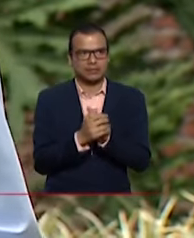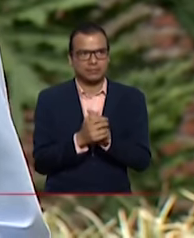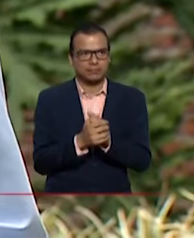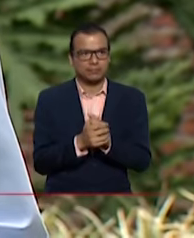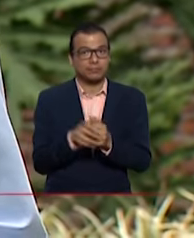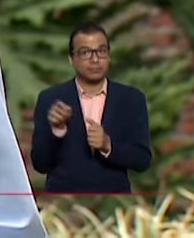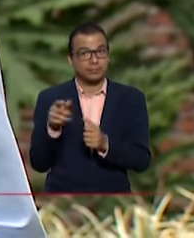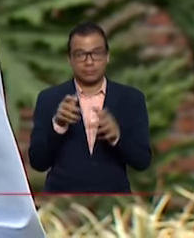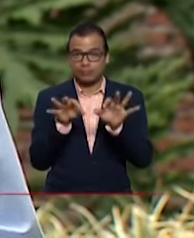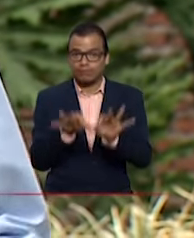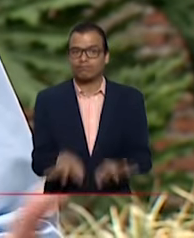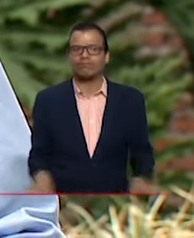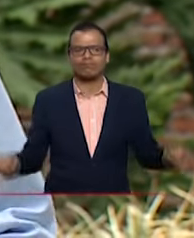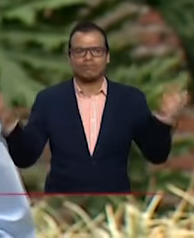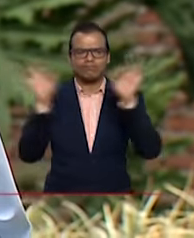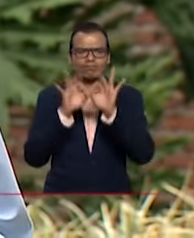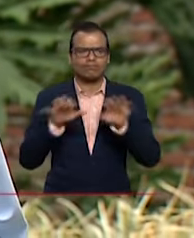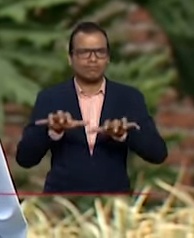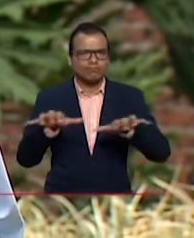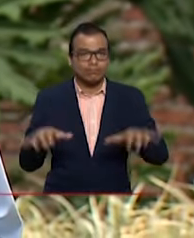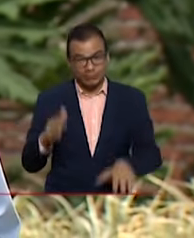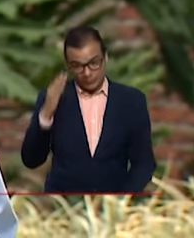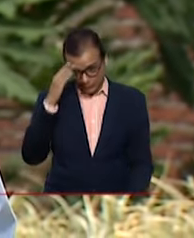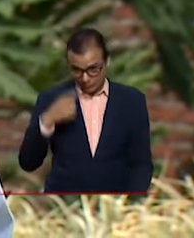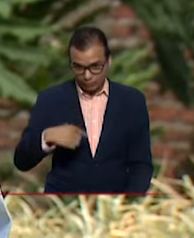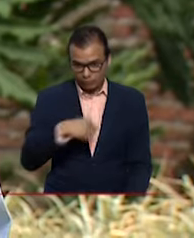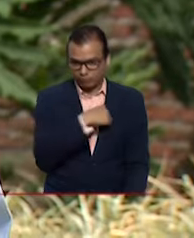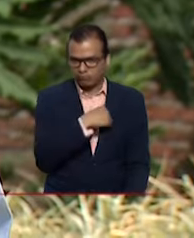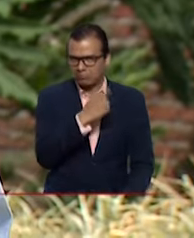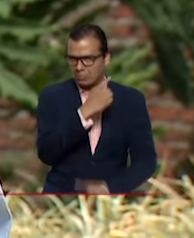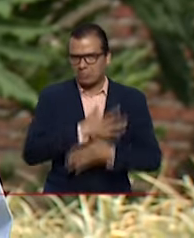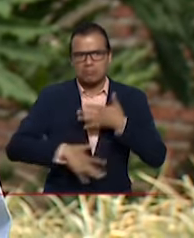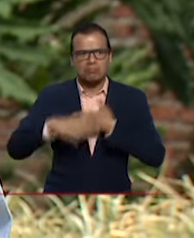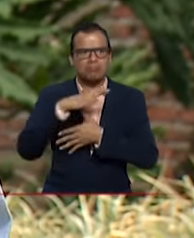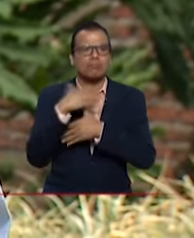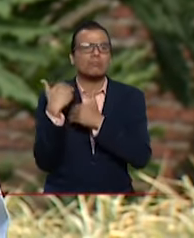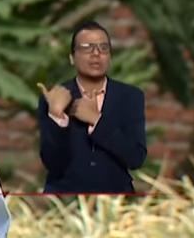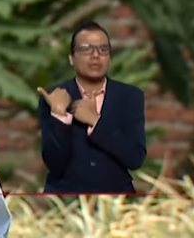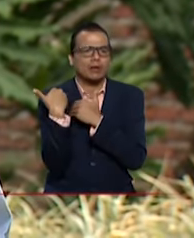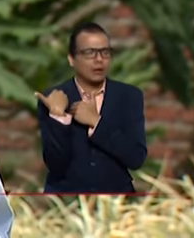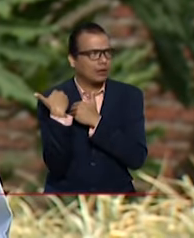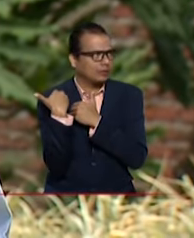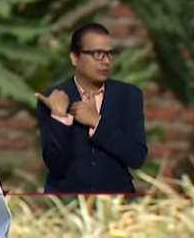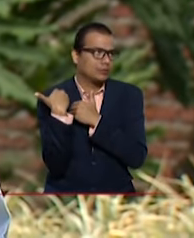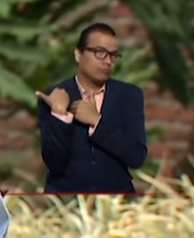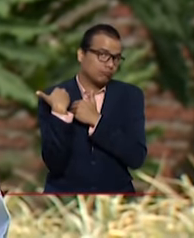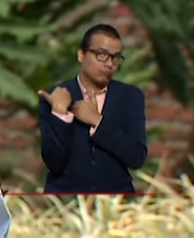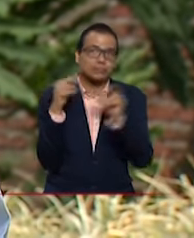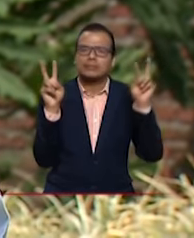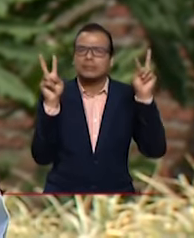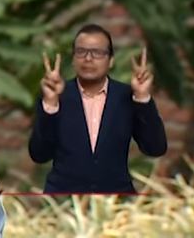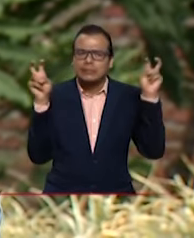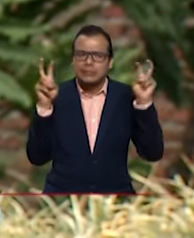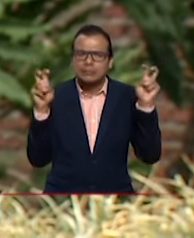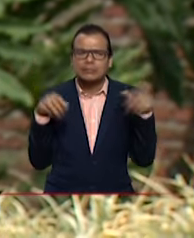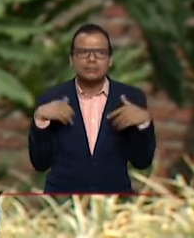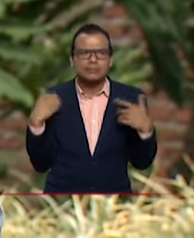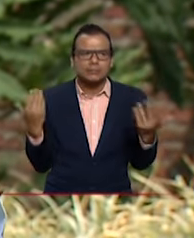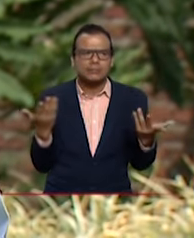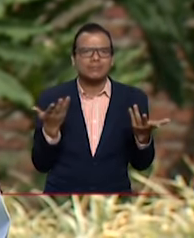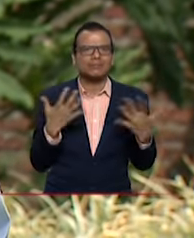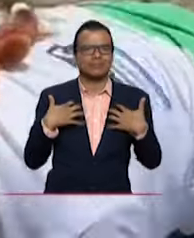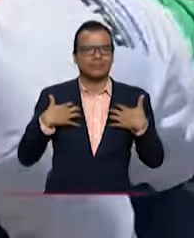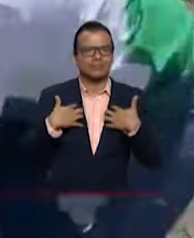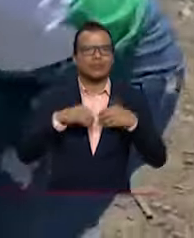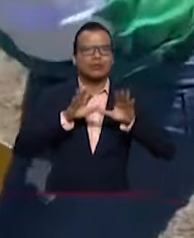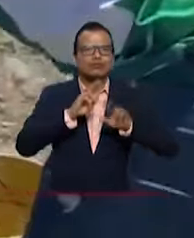muy importante porque es misional dentro de la corporación lo que tiene que ver con la fauna ítica de